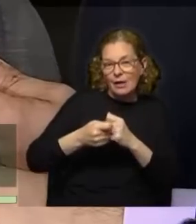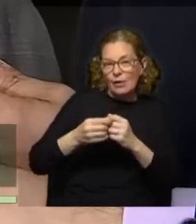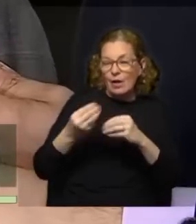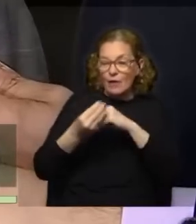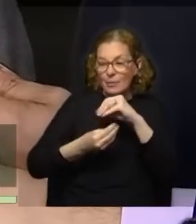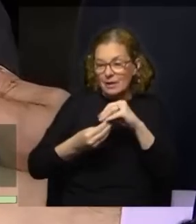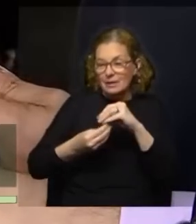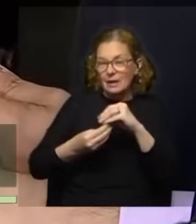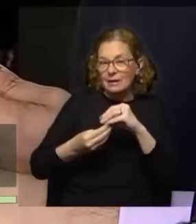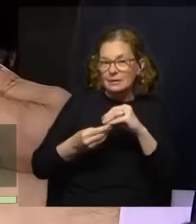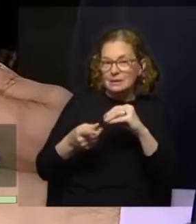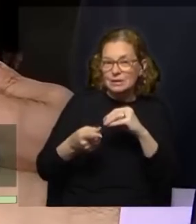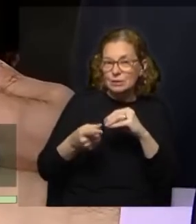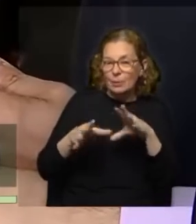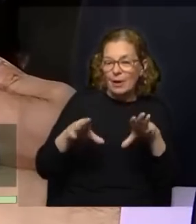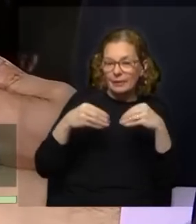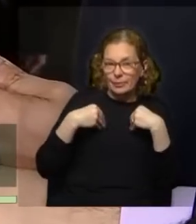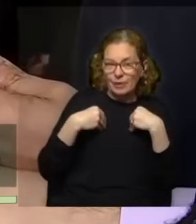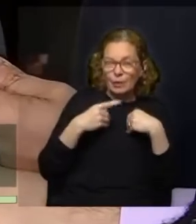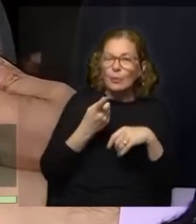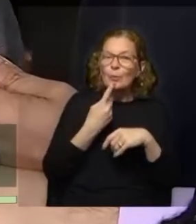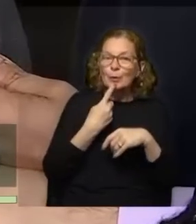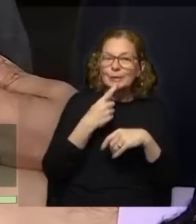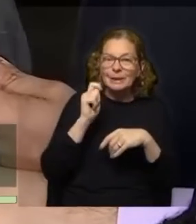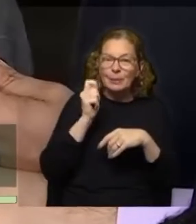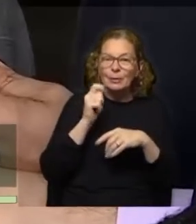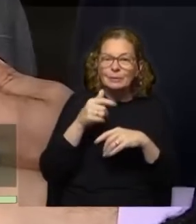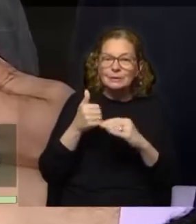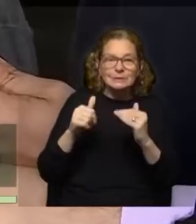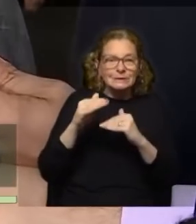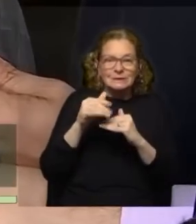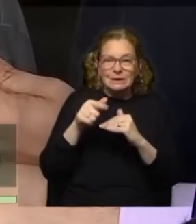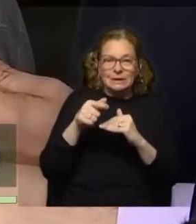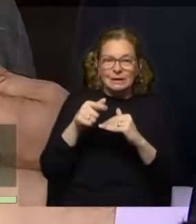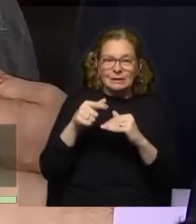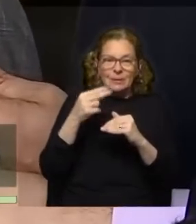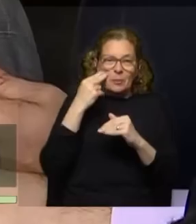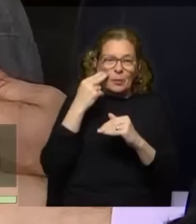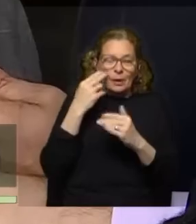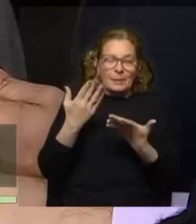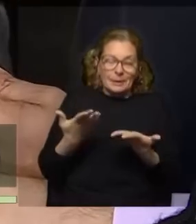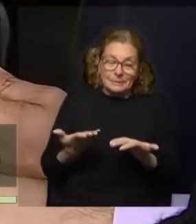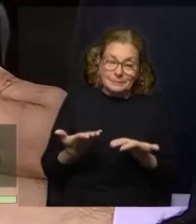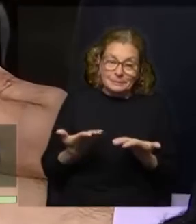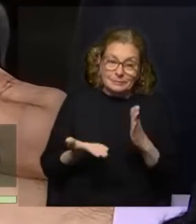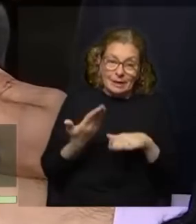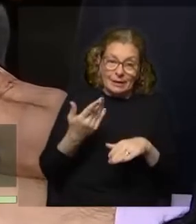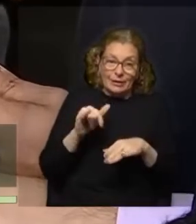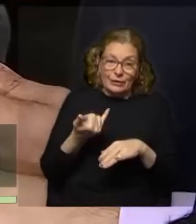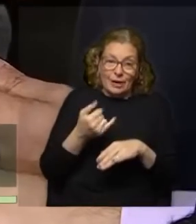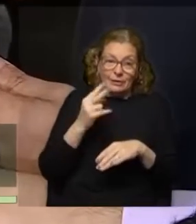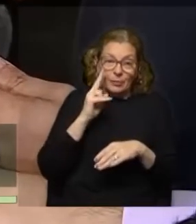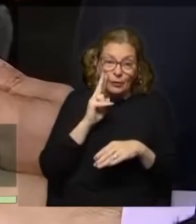Pero eso que hemos adoptado como política pública en realidad acceden estos este tipo de accidentes pero ya tenemos